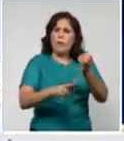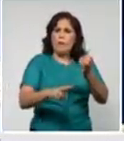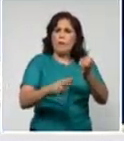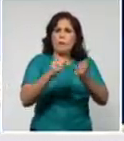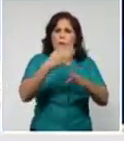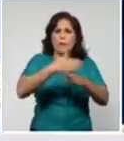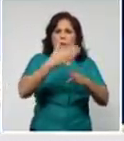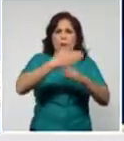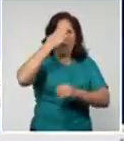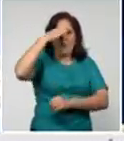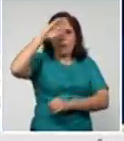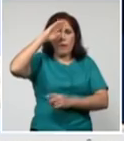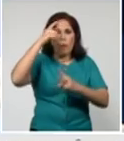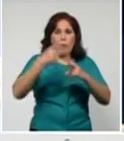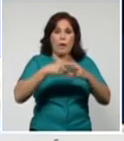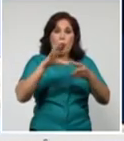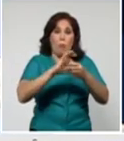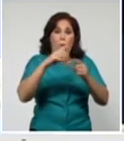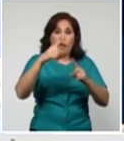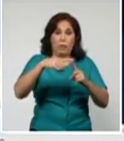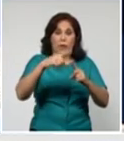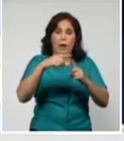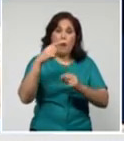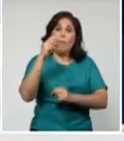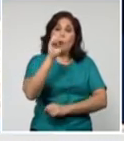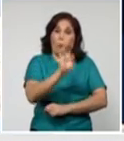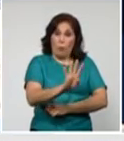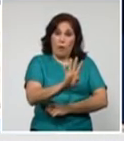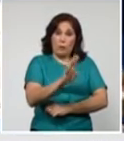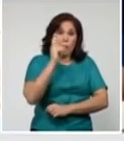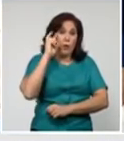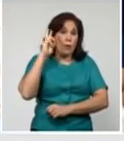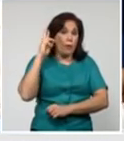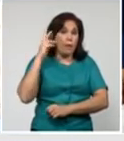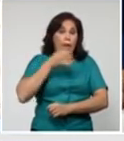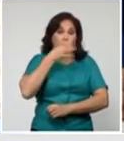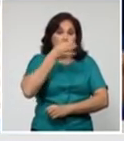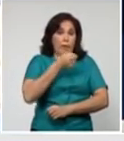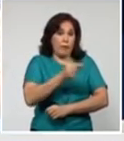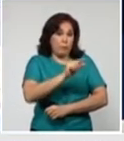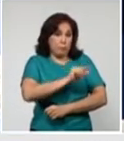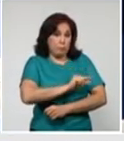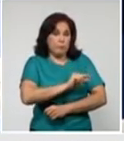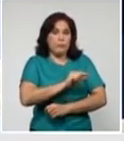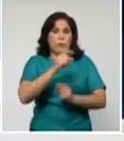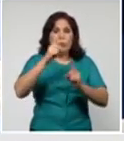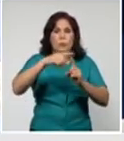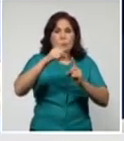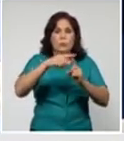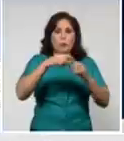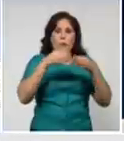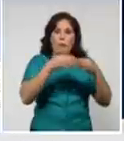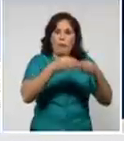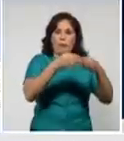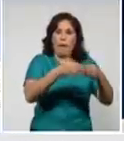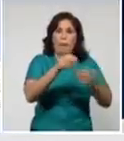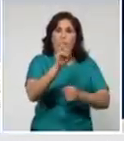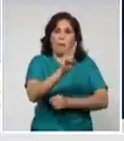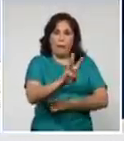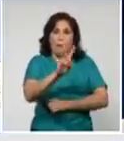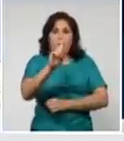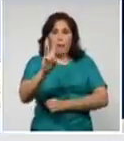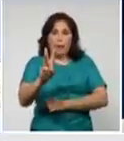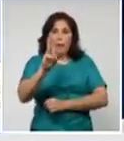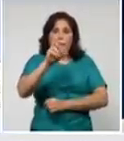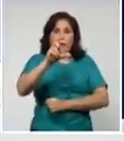Santiago de Cuba y Guantánamo, 4, como dijimos anteriormente, Las Tunas y Granma, 3, Villa